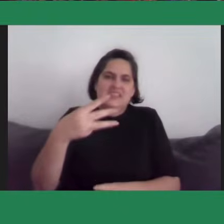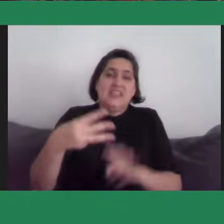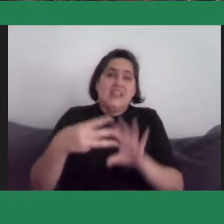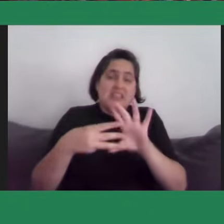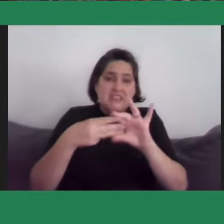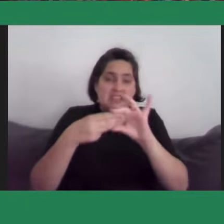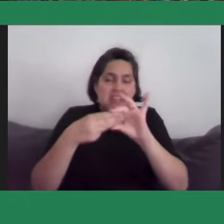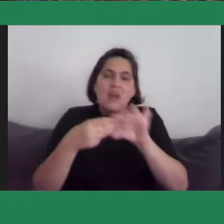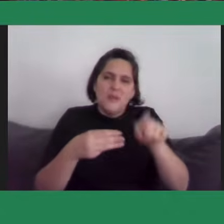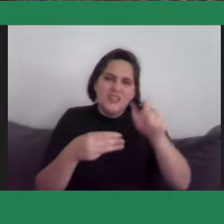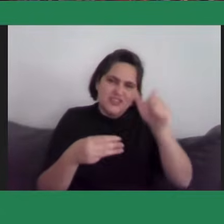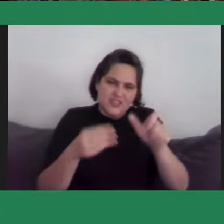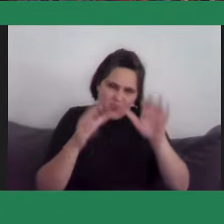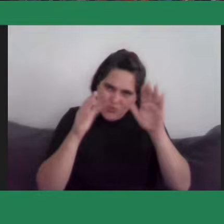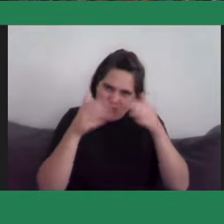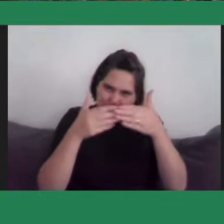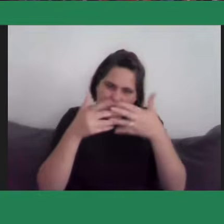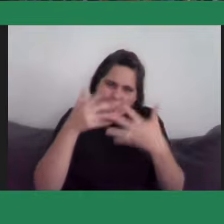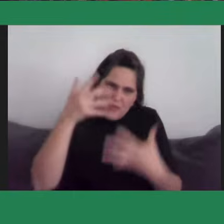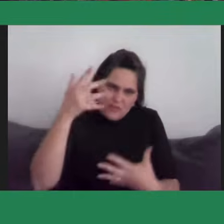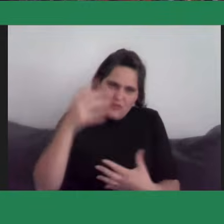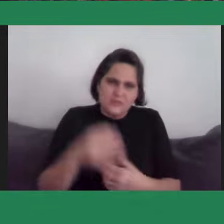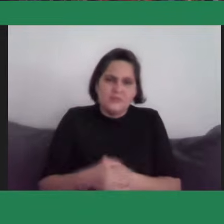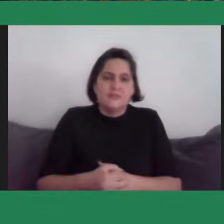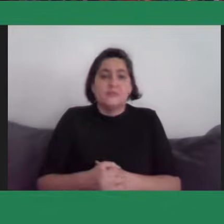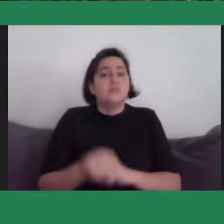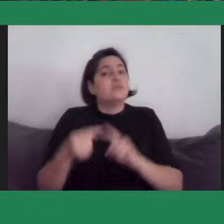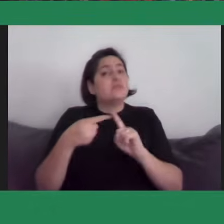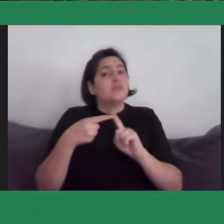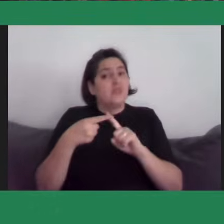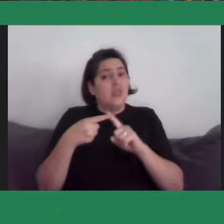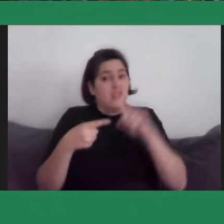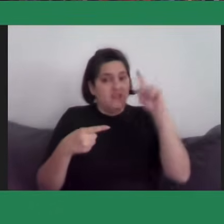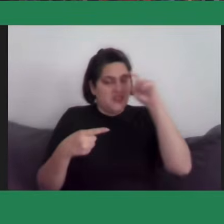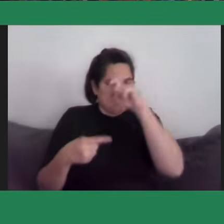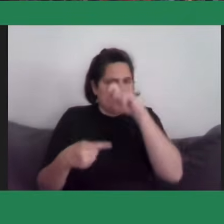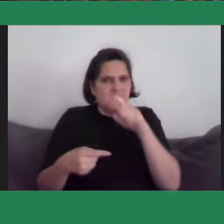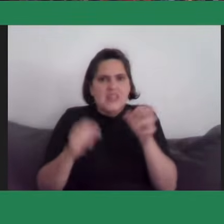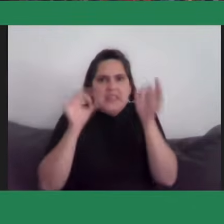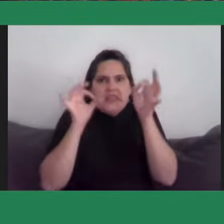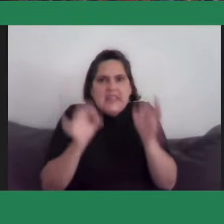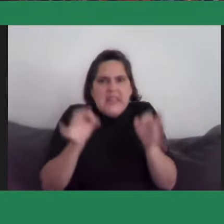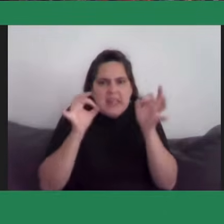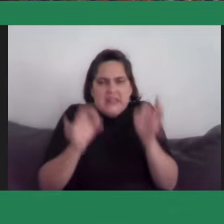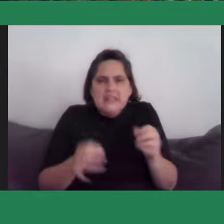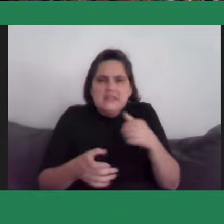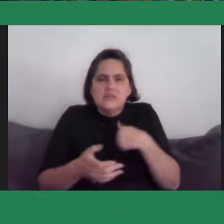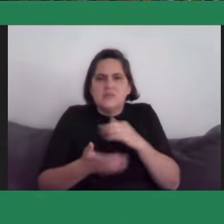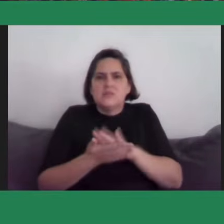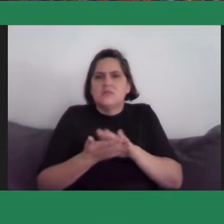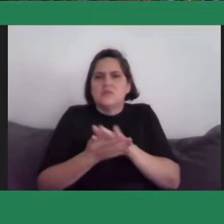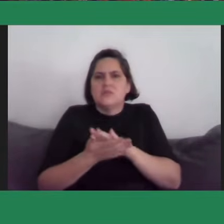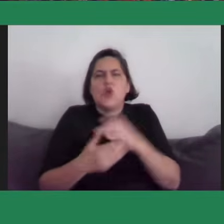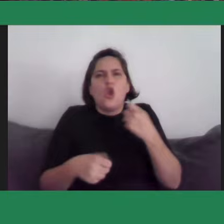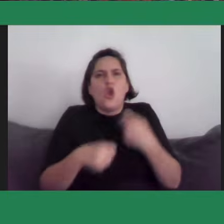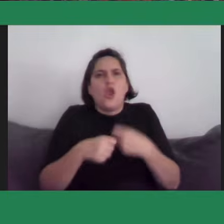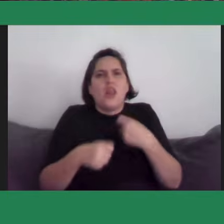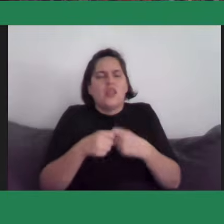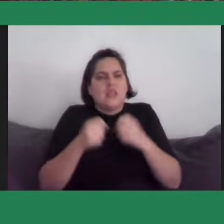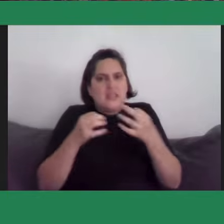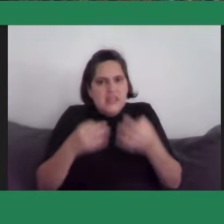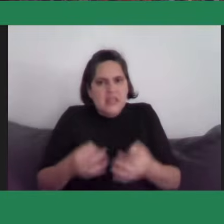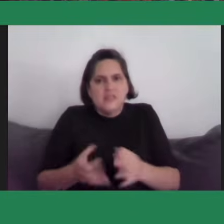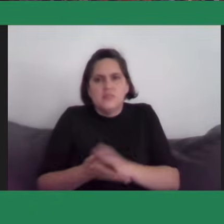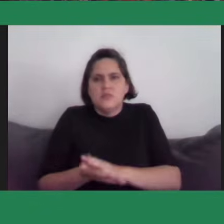Dentro de estas dificultades está la literalidad. La literalidad, entonces, que por ejemplo nos lleva a, a siempre a